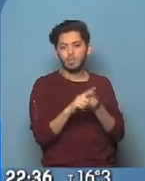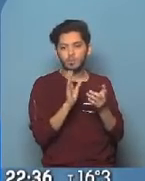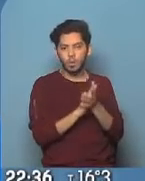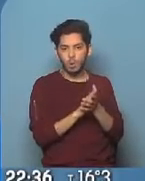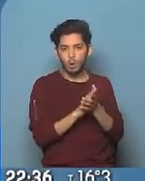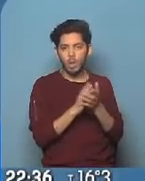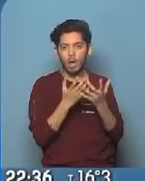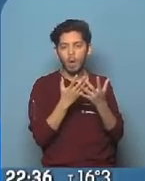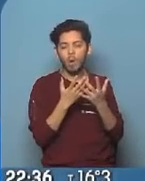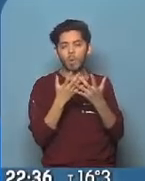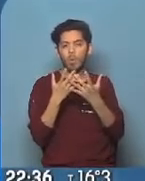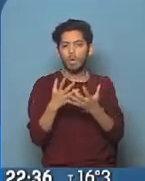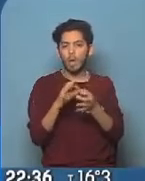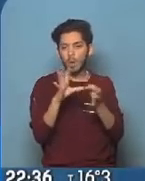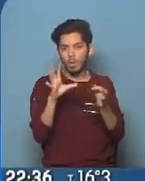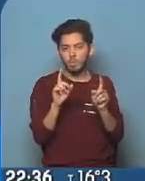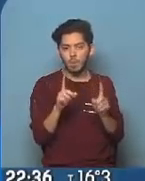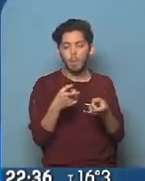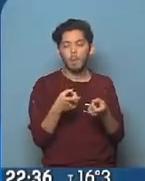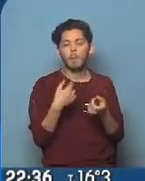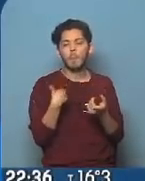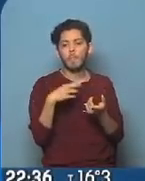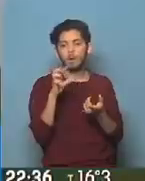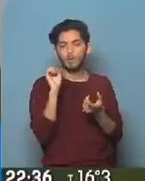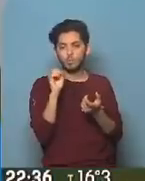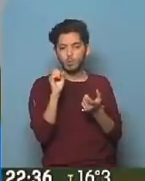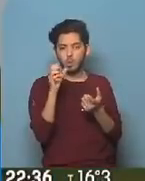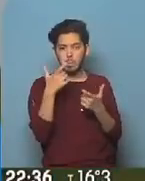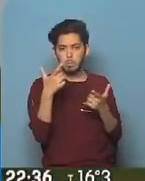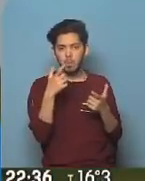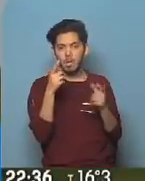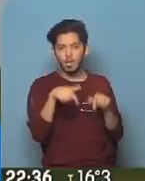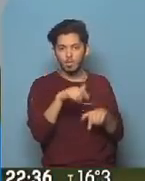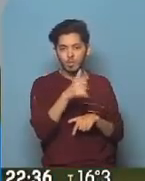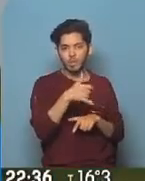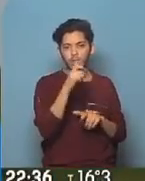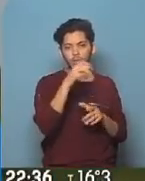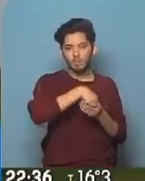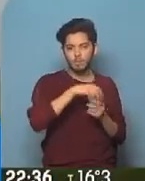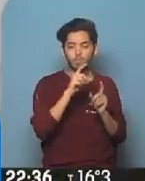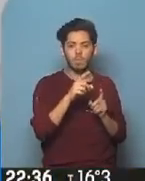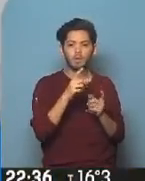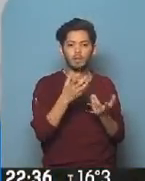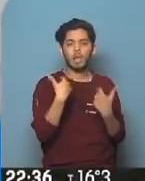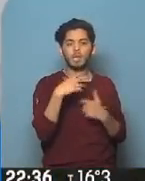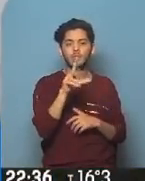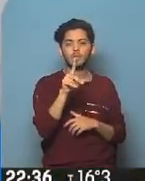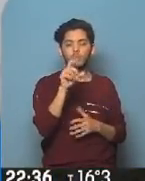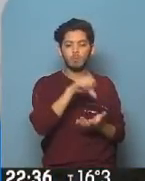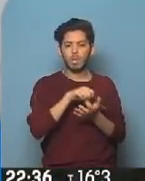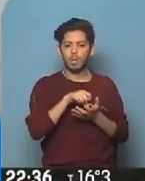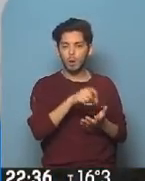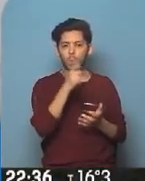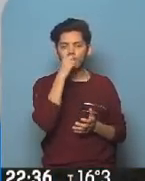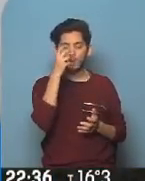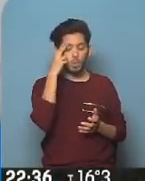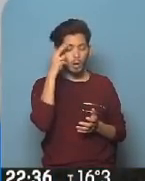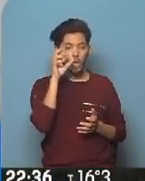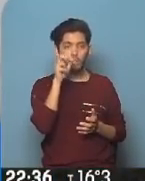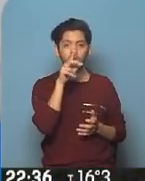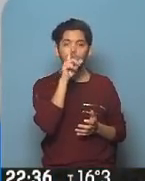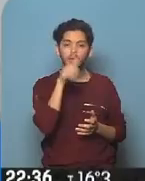problema que hay, tampoco con lo que hizo Rusia, sí está relacionado. Sacan 31 países, de los cuales 29 son de la OTAN,